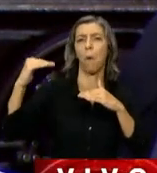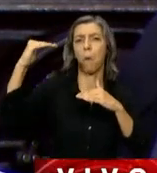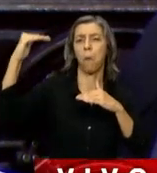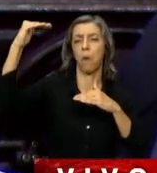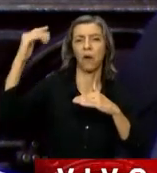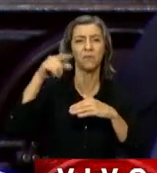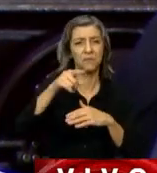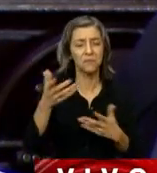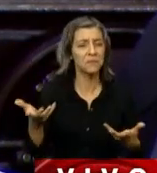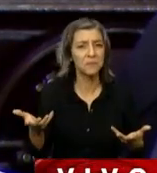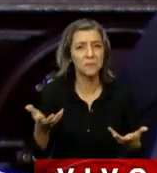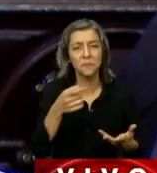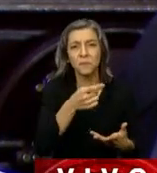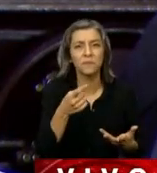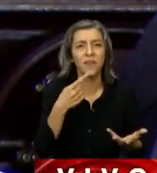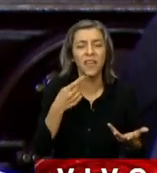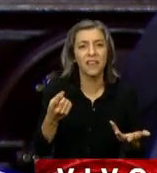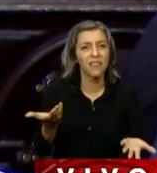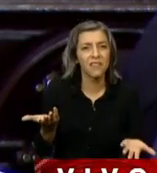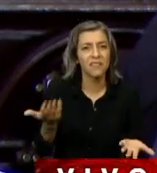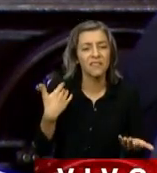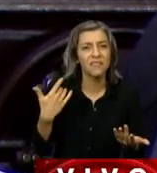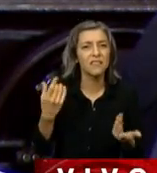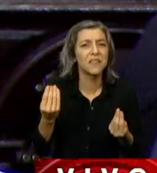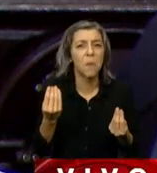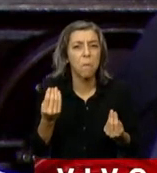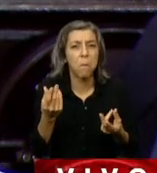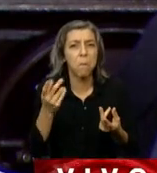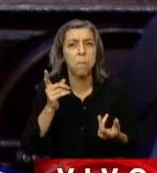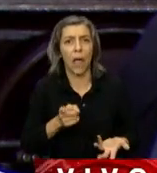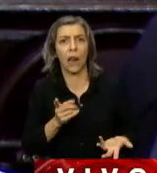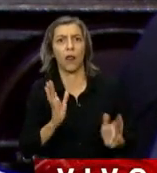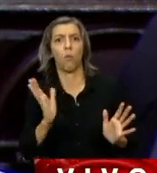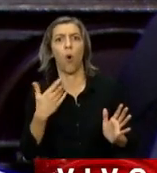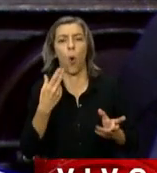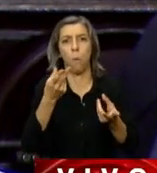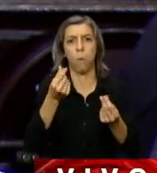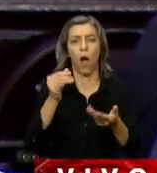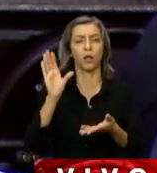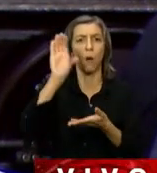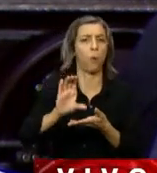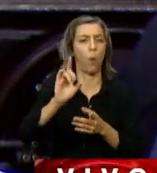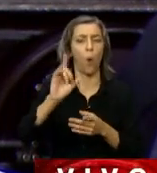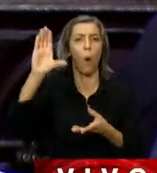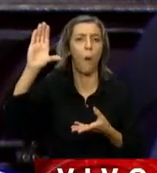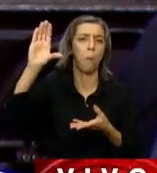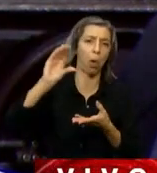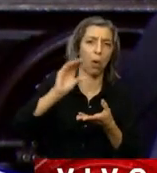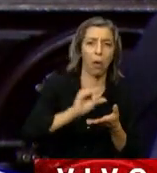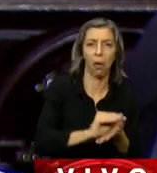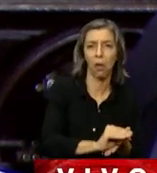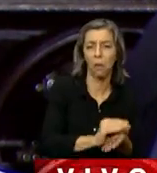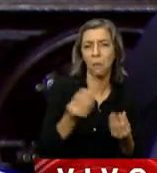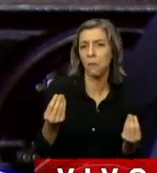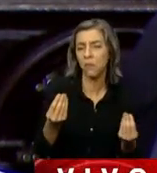objetivos que están tomando para decirnos que peligra y se agita el fantasma de la burocracia? No lo he escuchado,